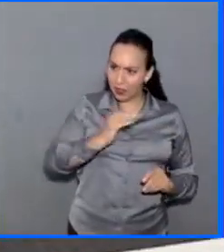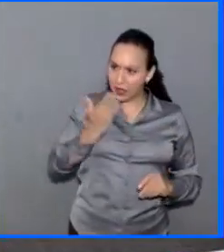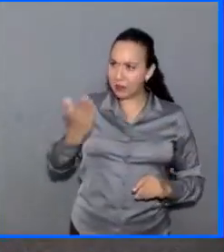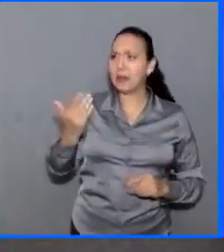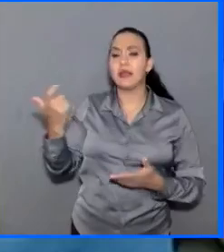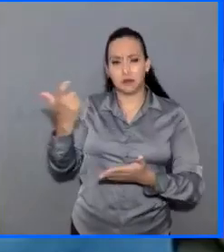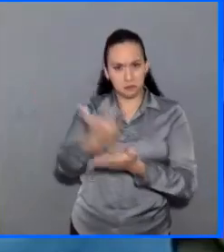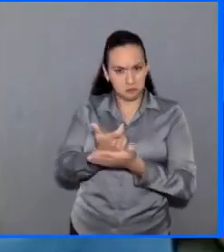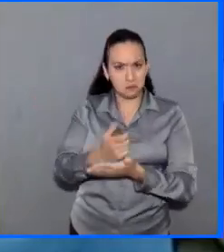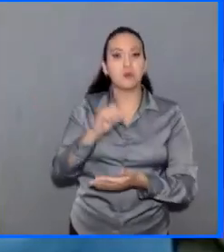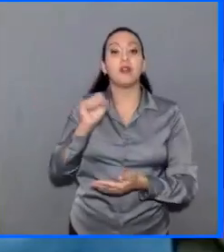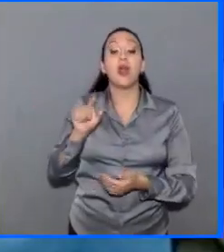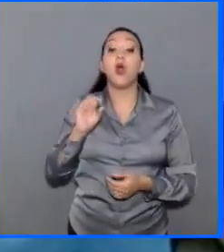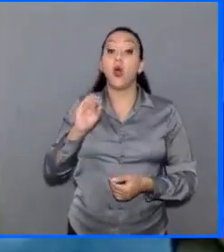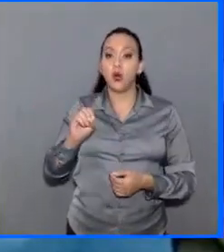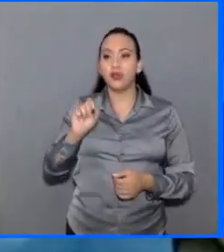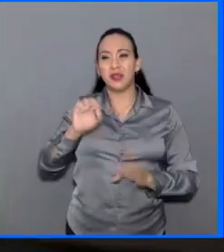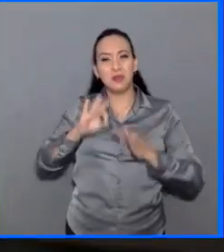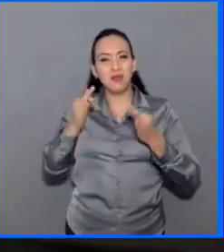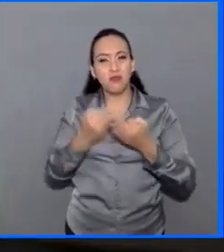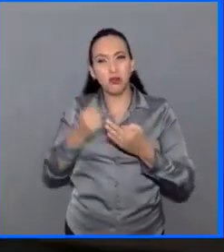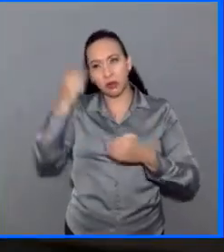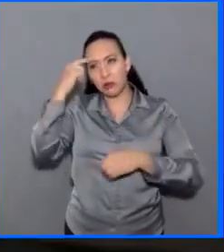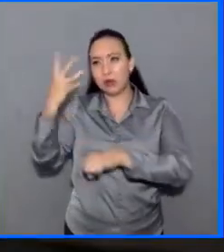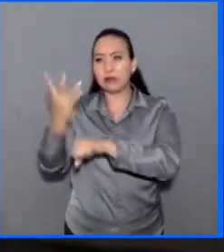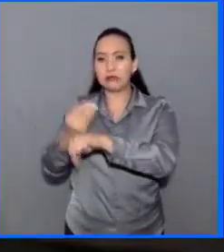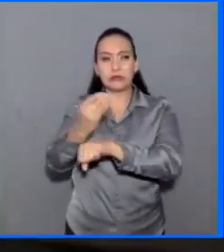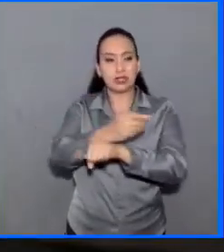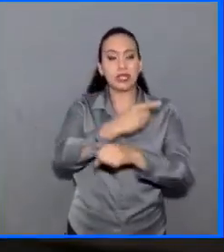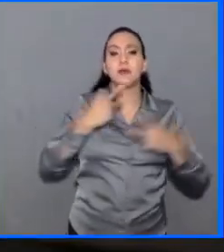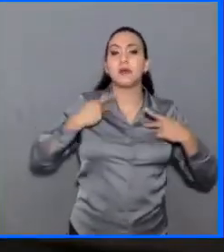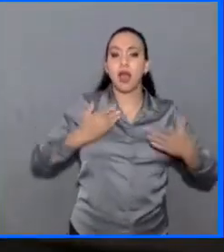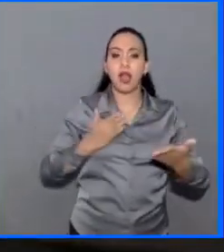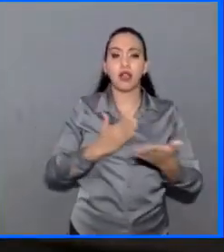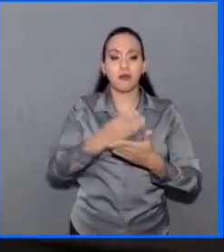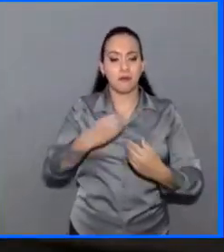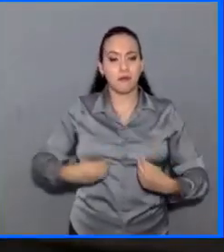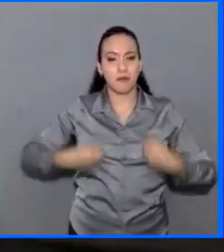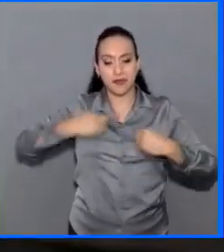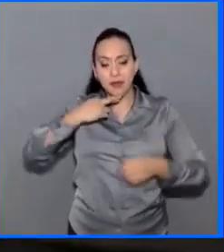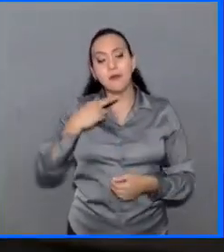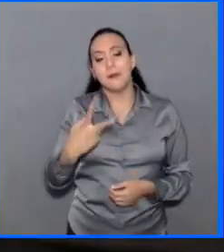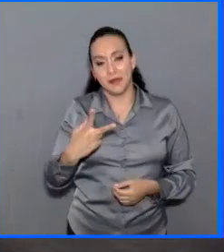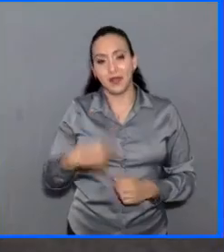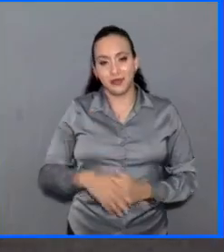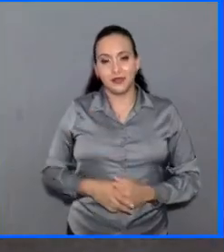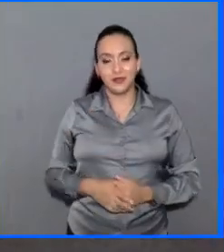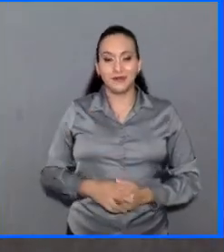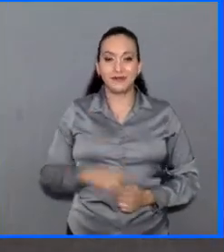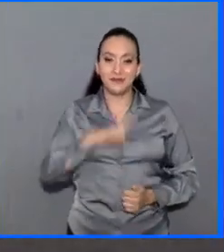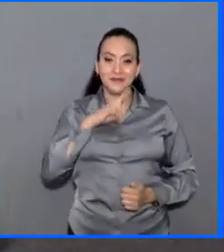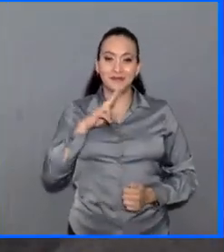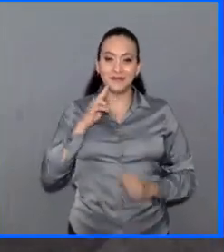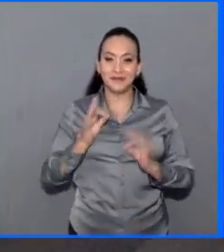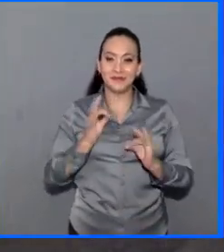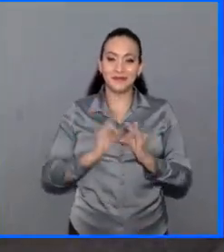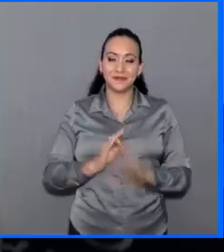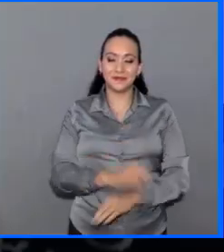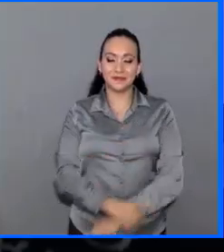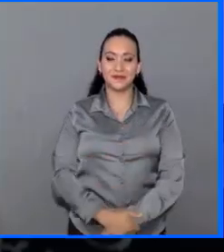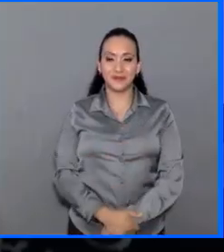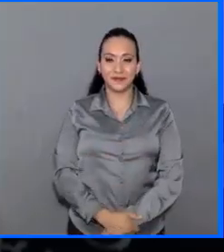restauren su dignidad y las condiciones de vida de las víctimas. Para el canal del Poder Judicial de la Federación, Rosy